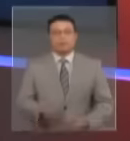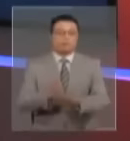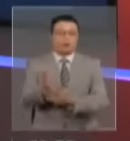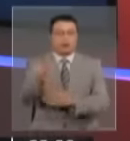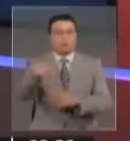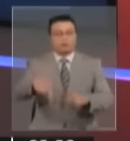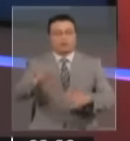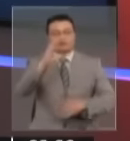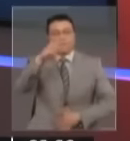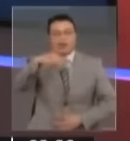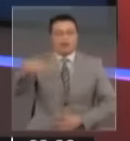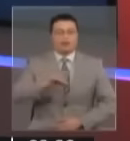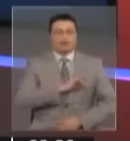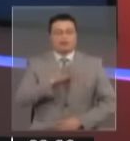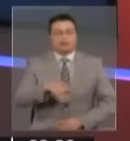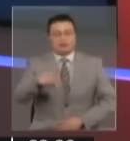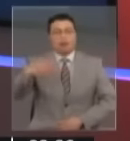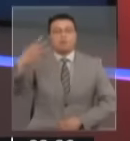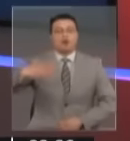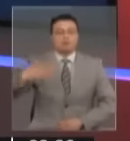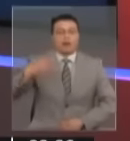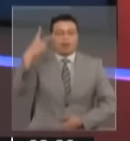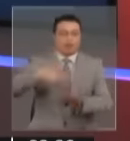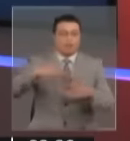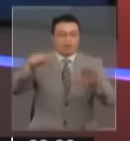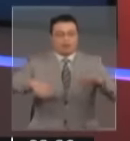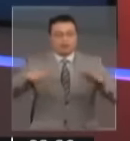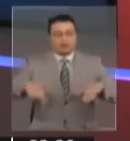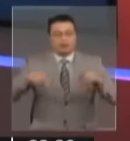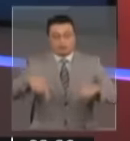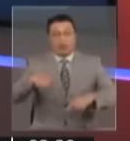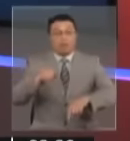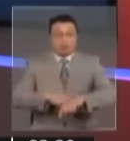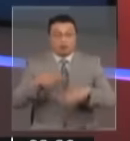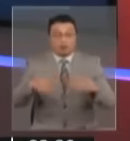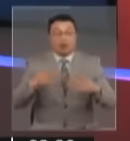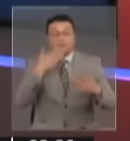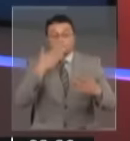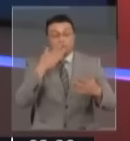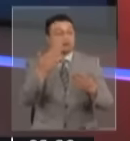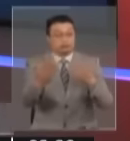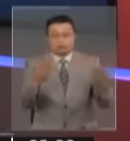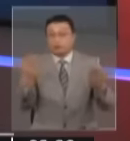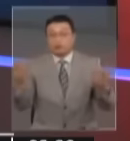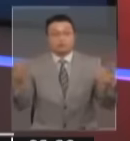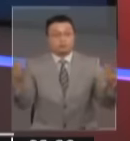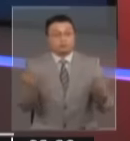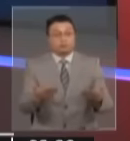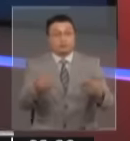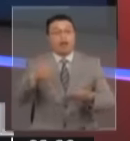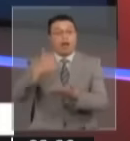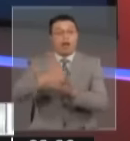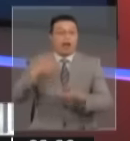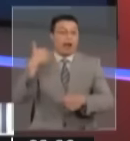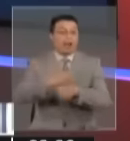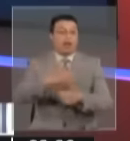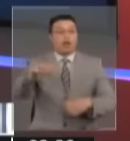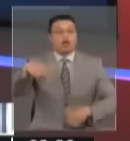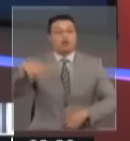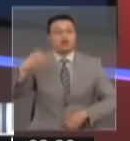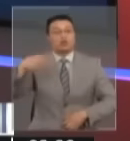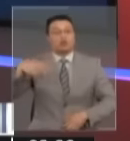Continuamos aquí en CNN Chile con este programa Municipales 2016, y este es el momento en que con los candidatos, en esta ocasión alcaldes de Ñuñoa,